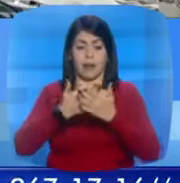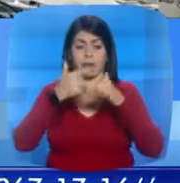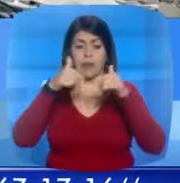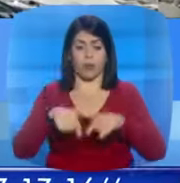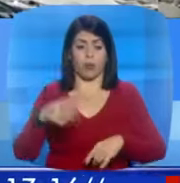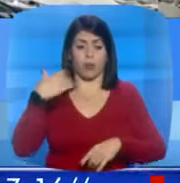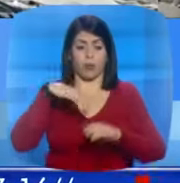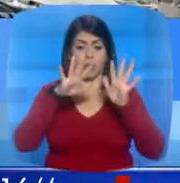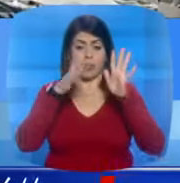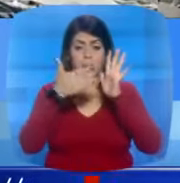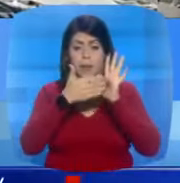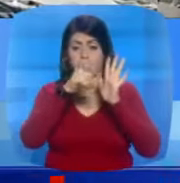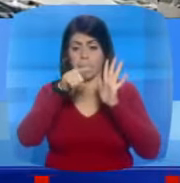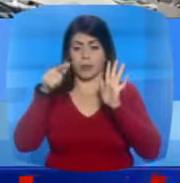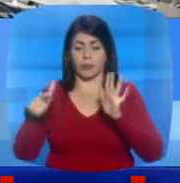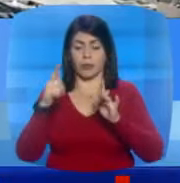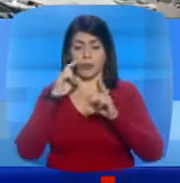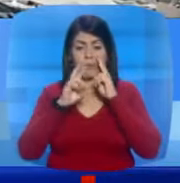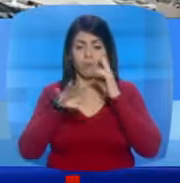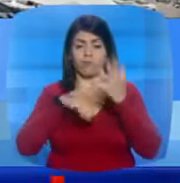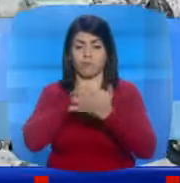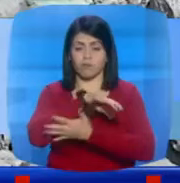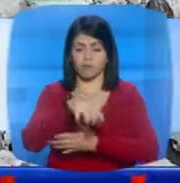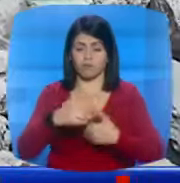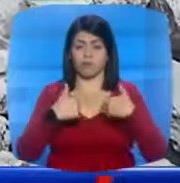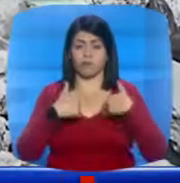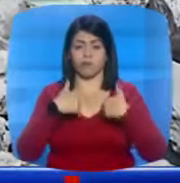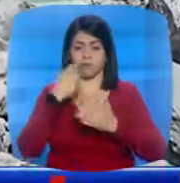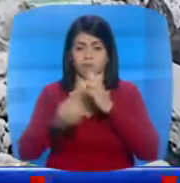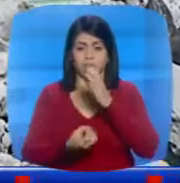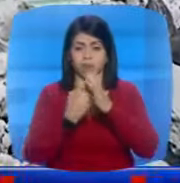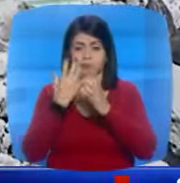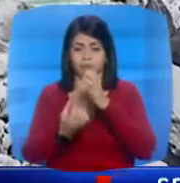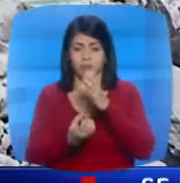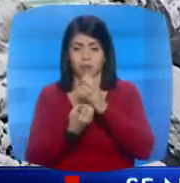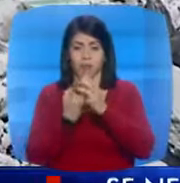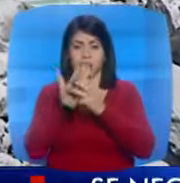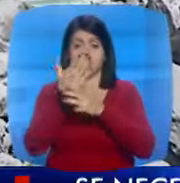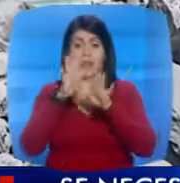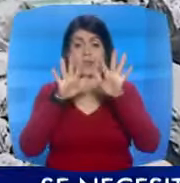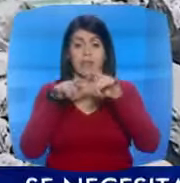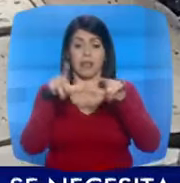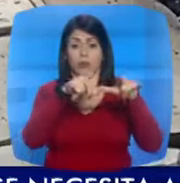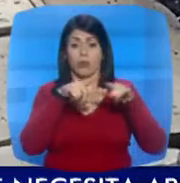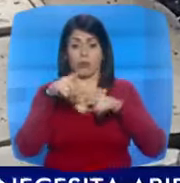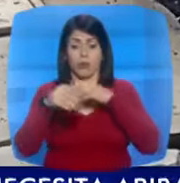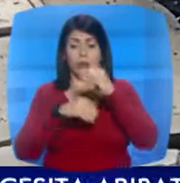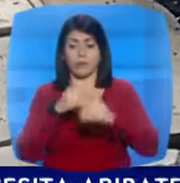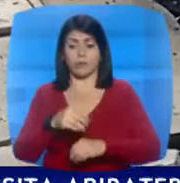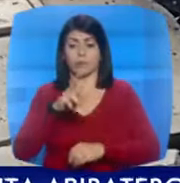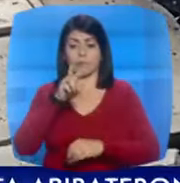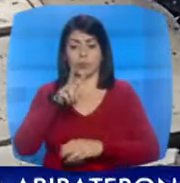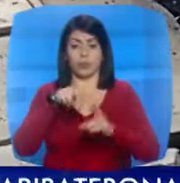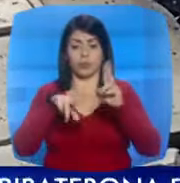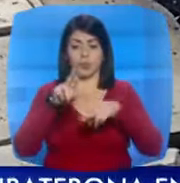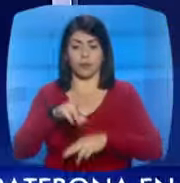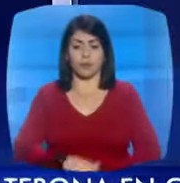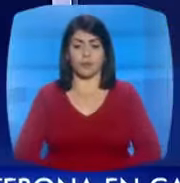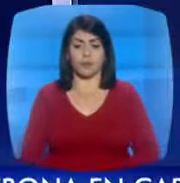al menos 10,000 personas se han visto afectadas por la erupción de 10 aldeas de 12 distritos.